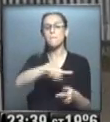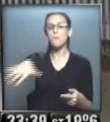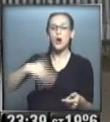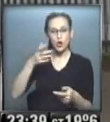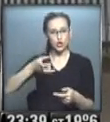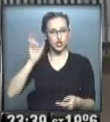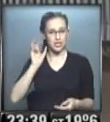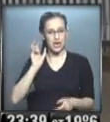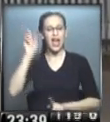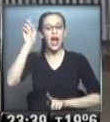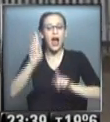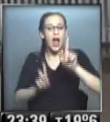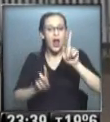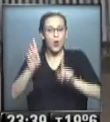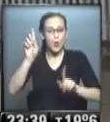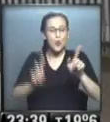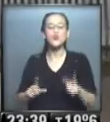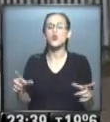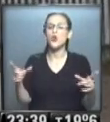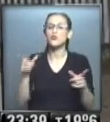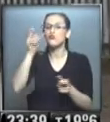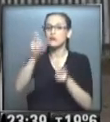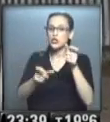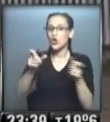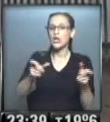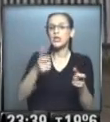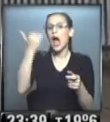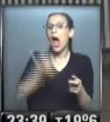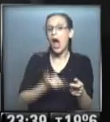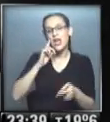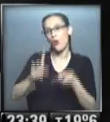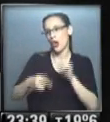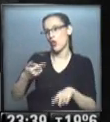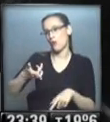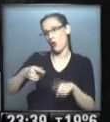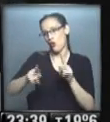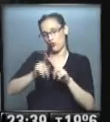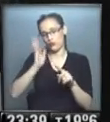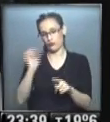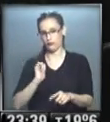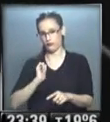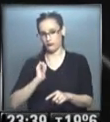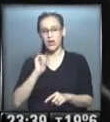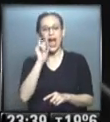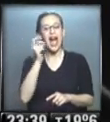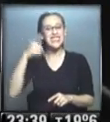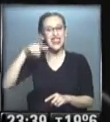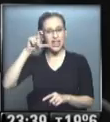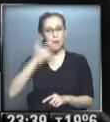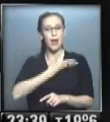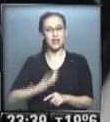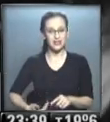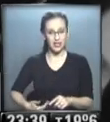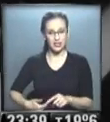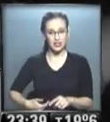porque con algunos altos mandos confabulados, él preparó el golpe. Entonces, Allende nunca llamó a